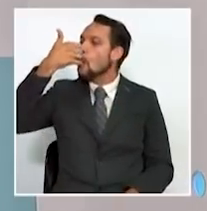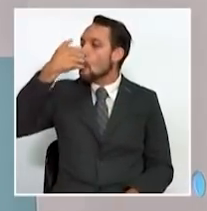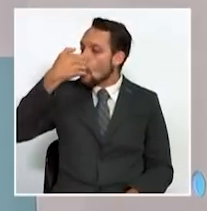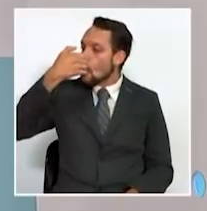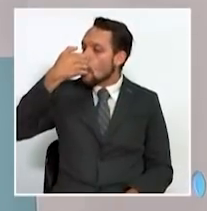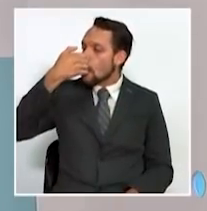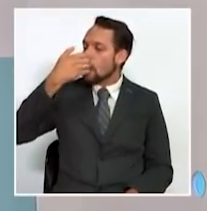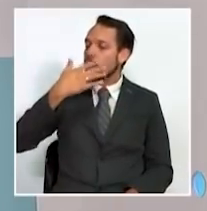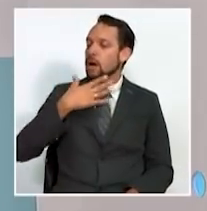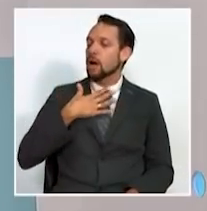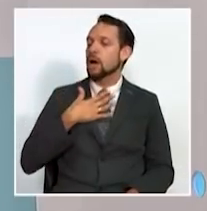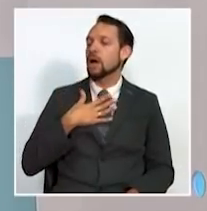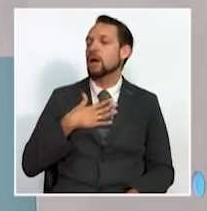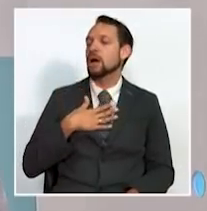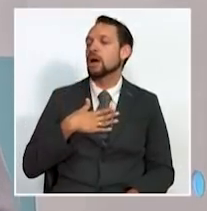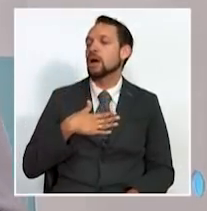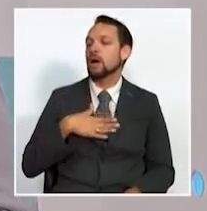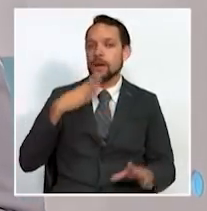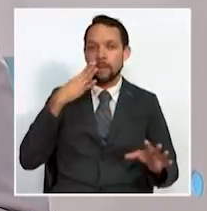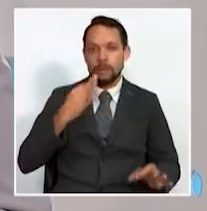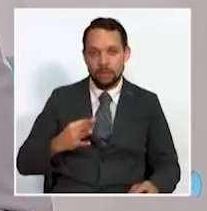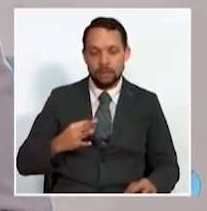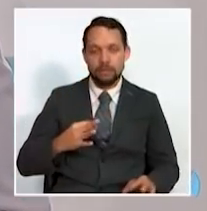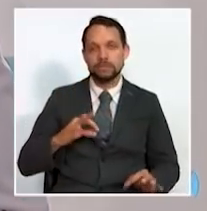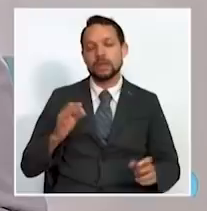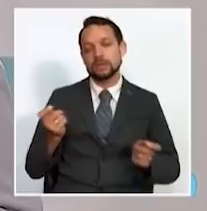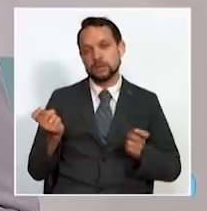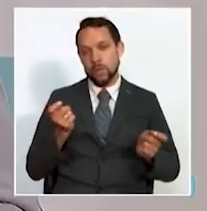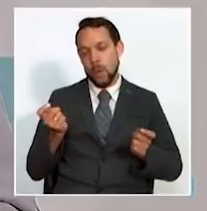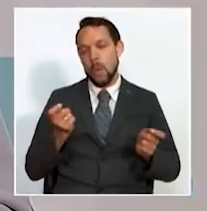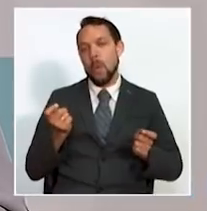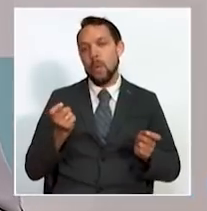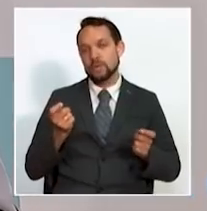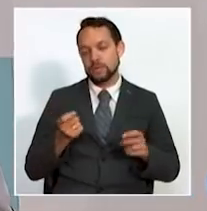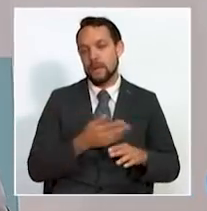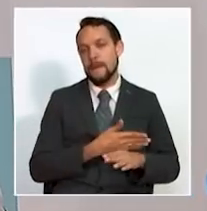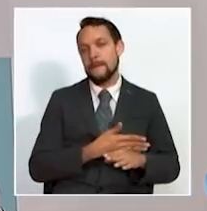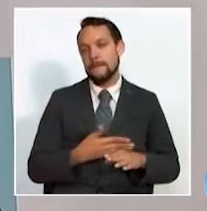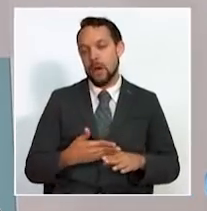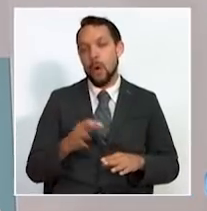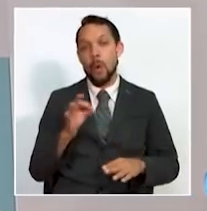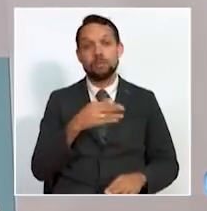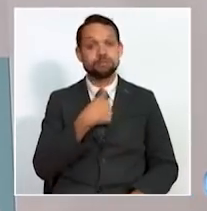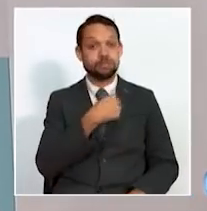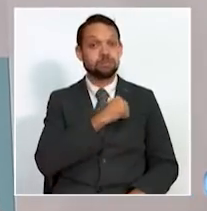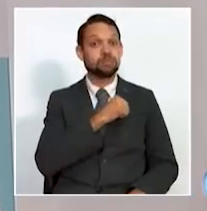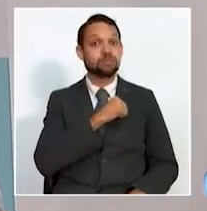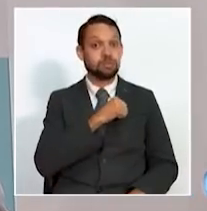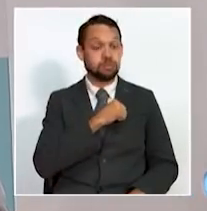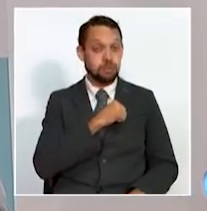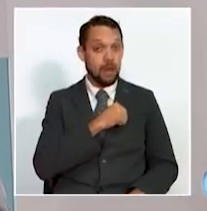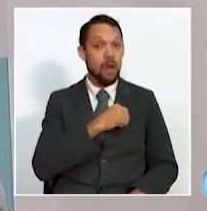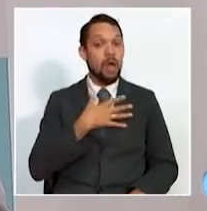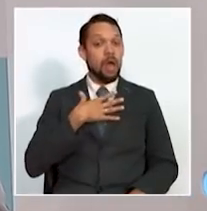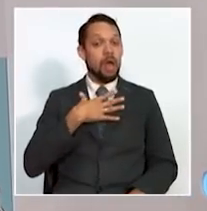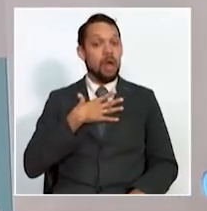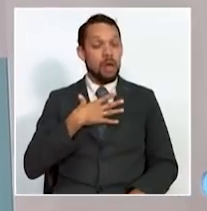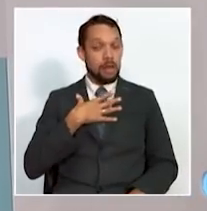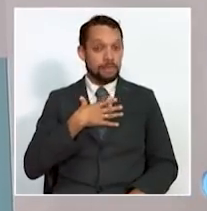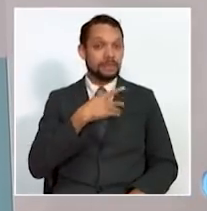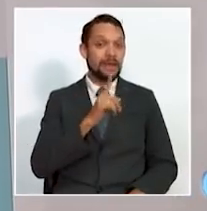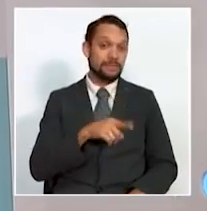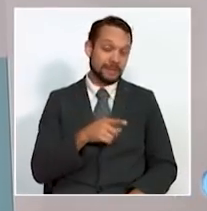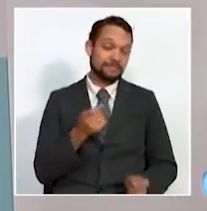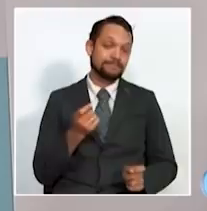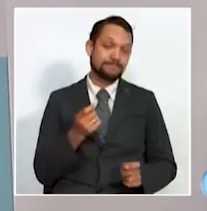deficiencia respiratoria y terminar en una unidad de cuidados intensivos o produciendo un paro respiratorio. Pero de aquí también yo le doy la